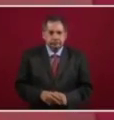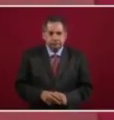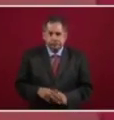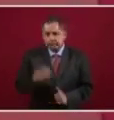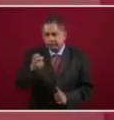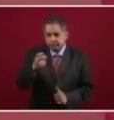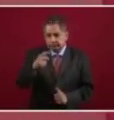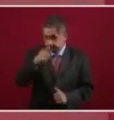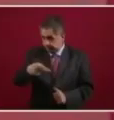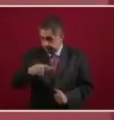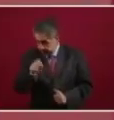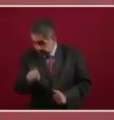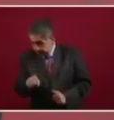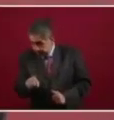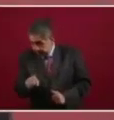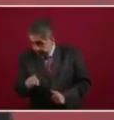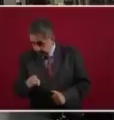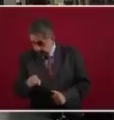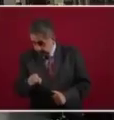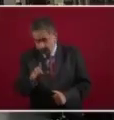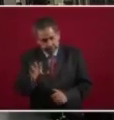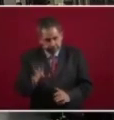Esa fue tu pregunta, ¿verdad?